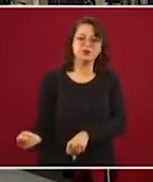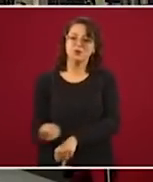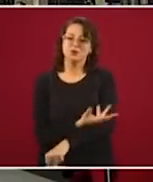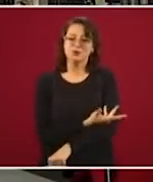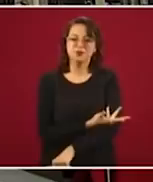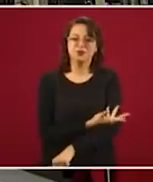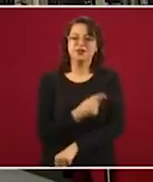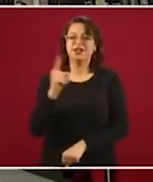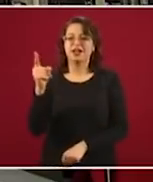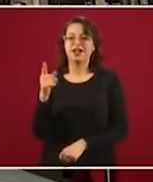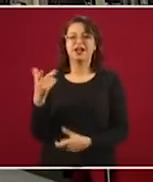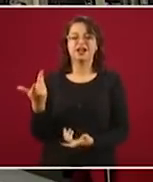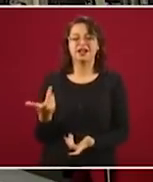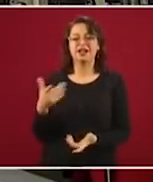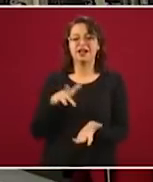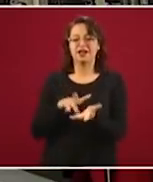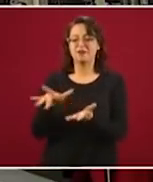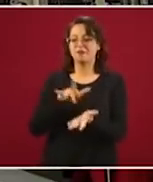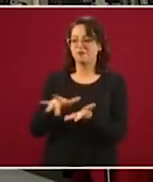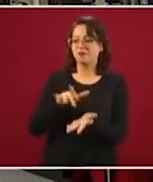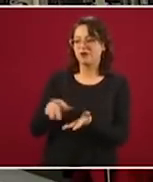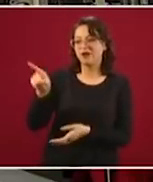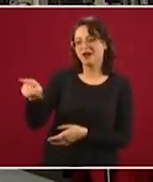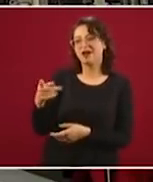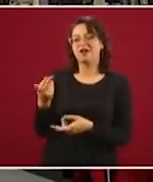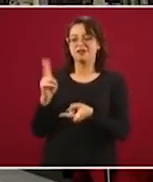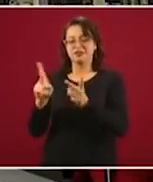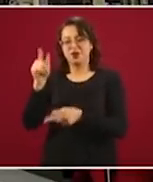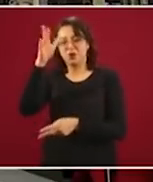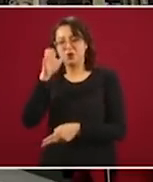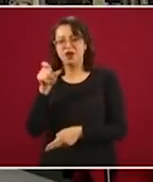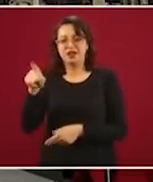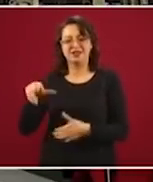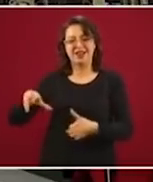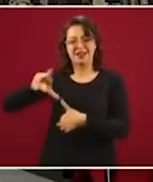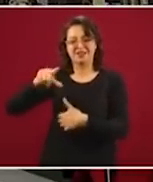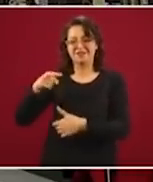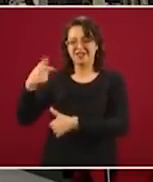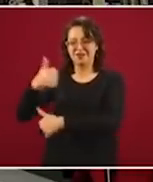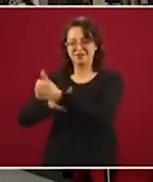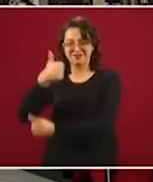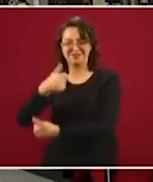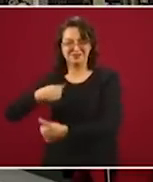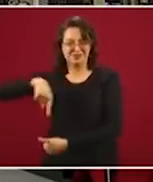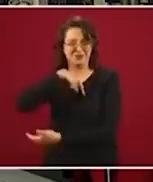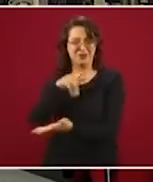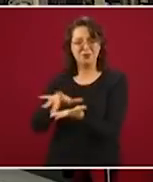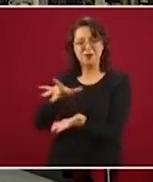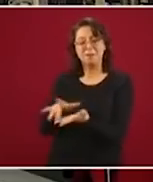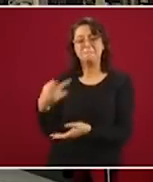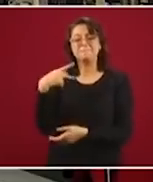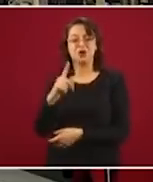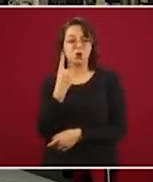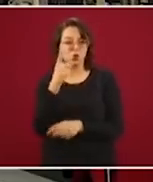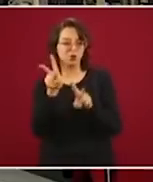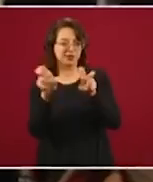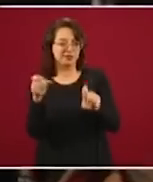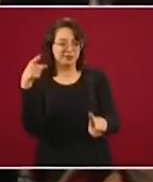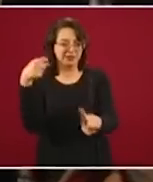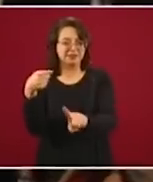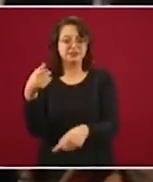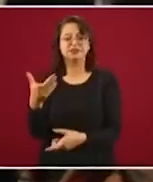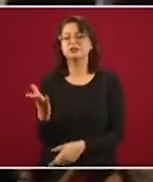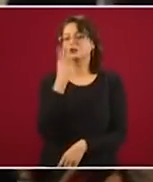a los vecinos, ¿no?, de Culiacán, que van 1-1 en la Serie del Caribe. Hay un tema en particular en Sonora. Se